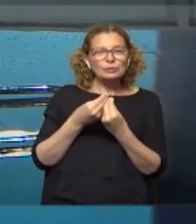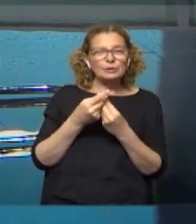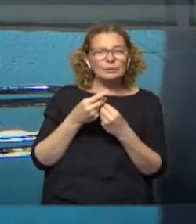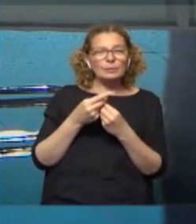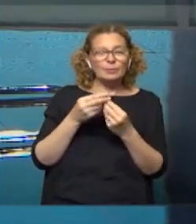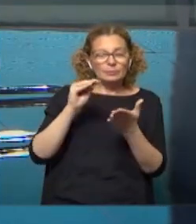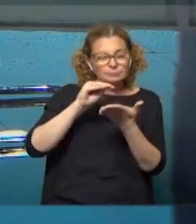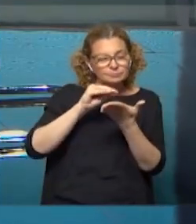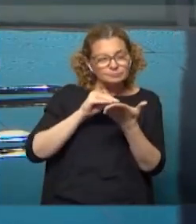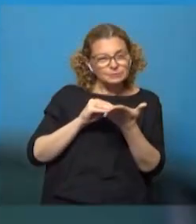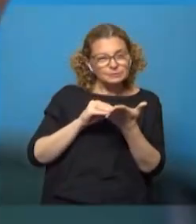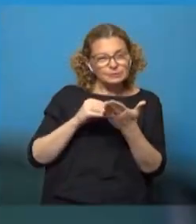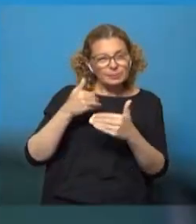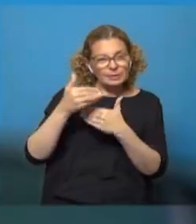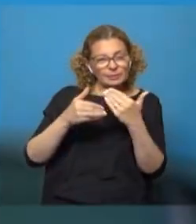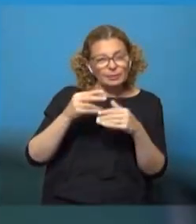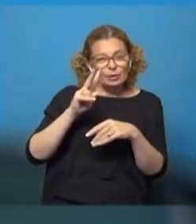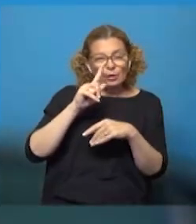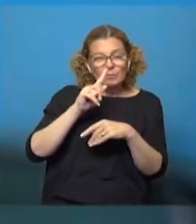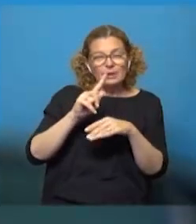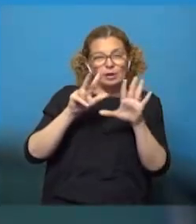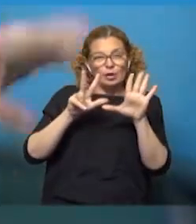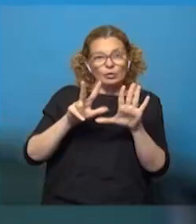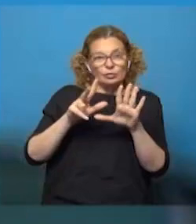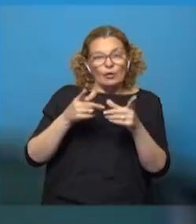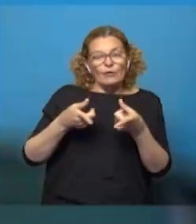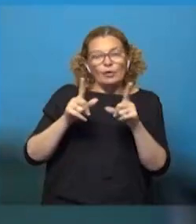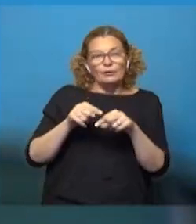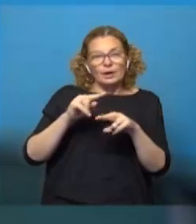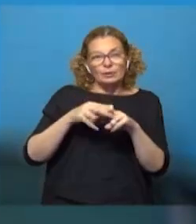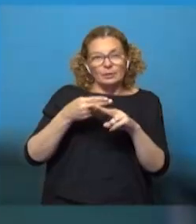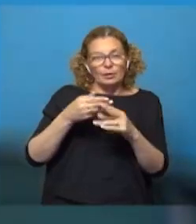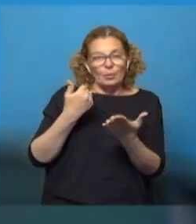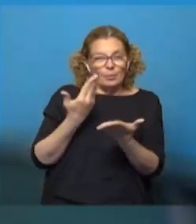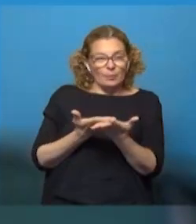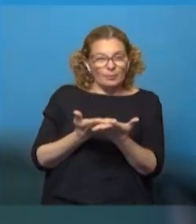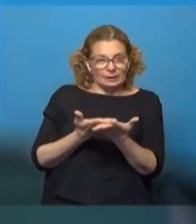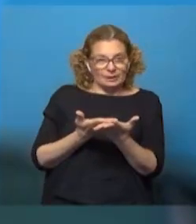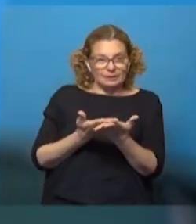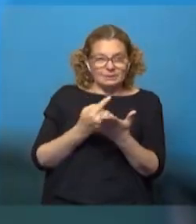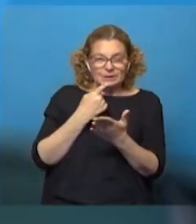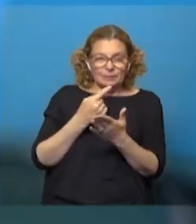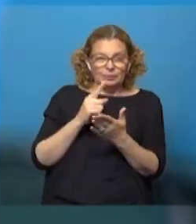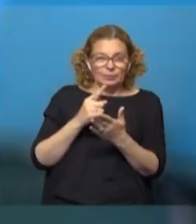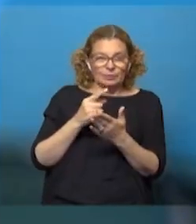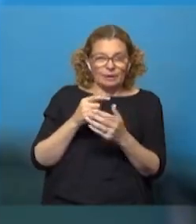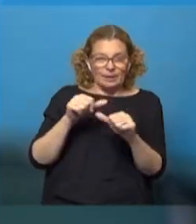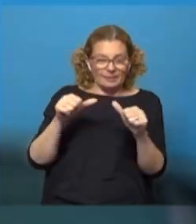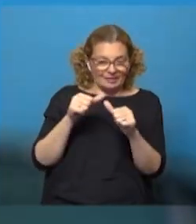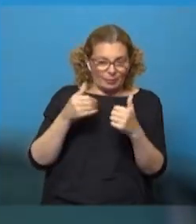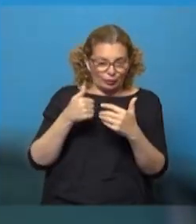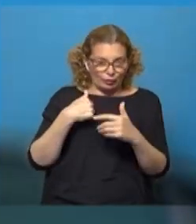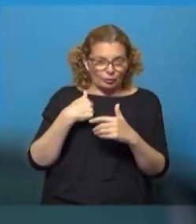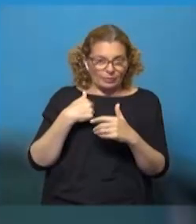nosotros habíamos echado a rodar allá en el año 2008 Bueno ahora volvían como propuestas digamos de la no porque digamos nosotros Simplemente